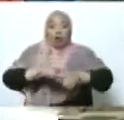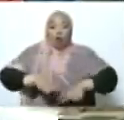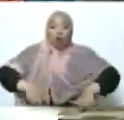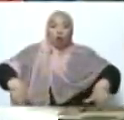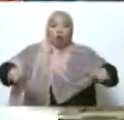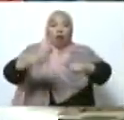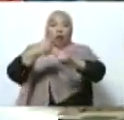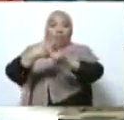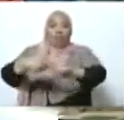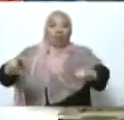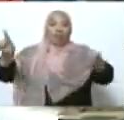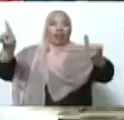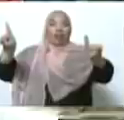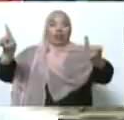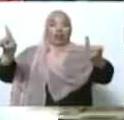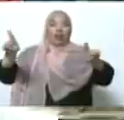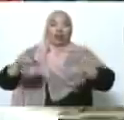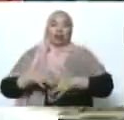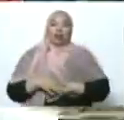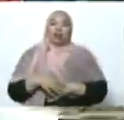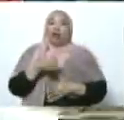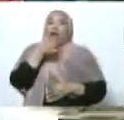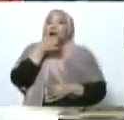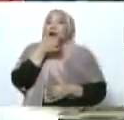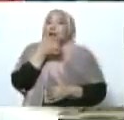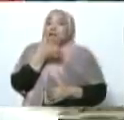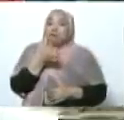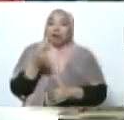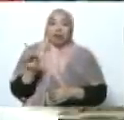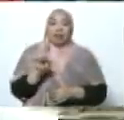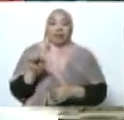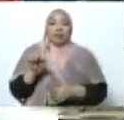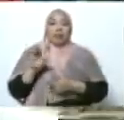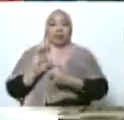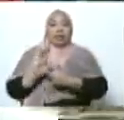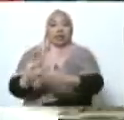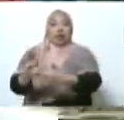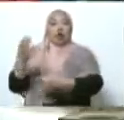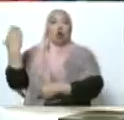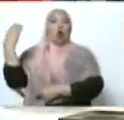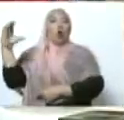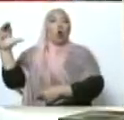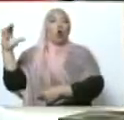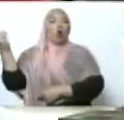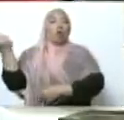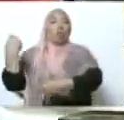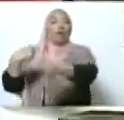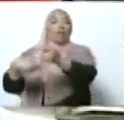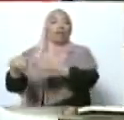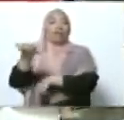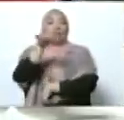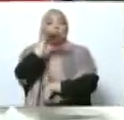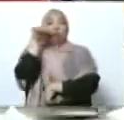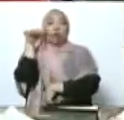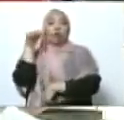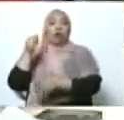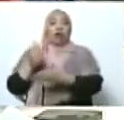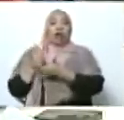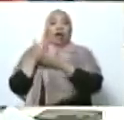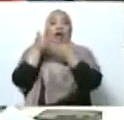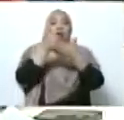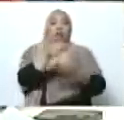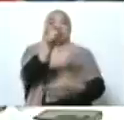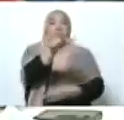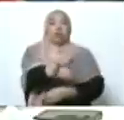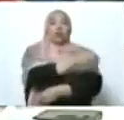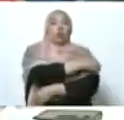acaba esa facilidad que le ha presentado el narcogobierno colombiano que hasta ahora ha dirigido